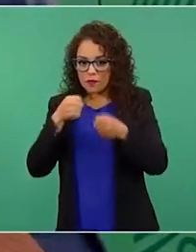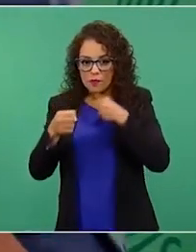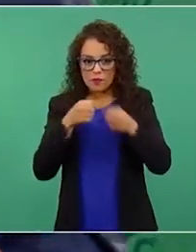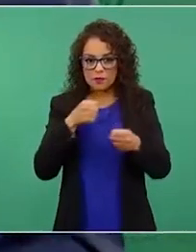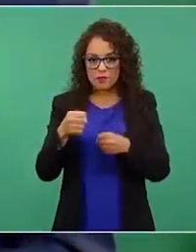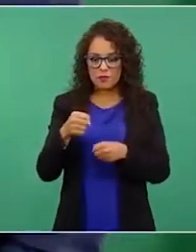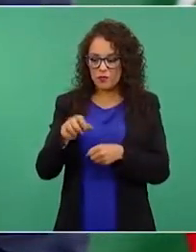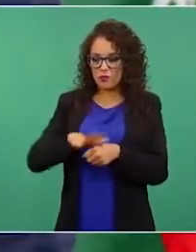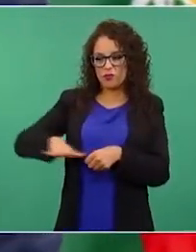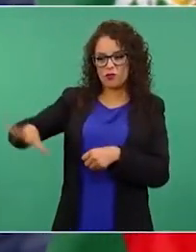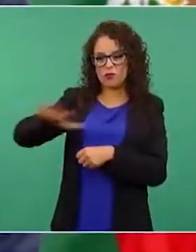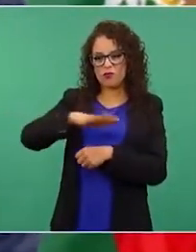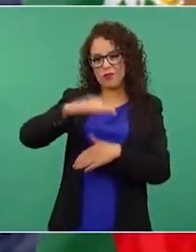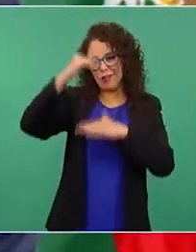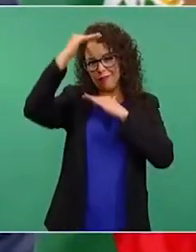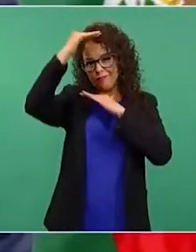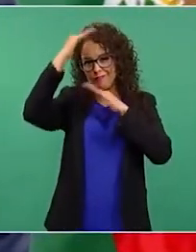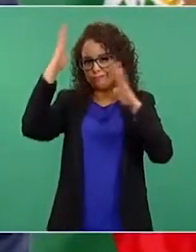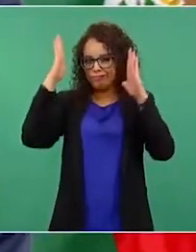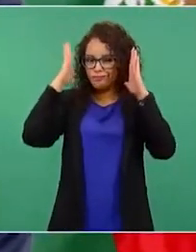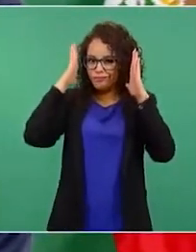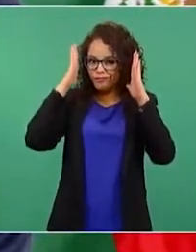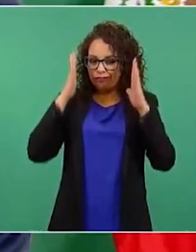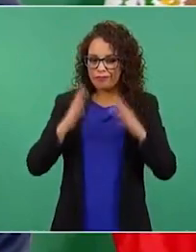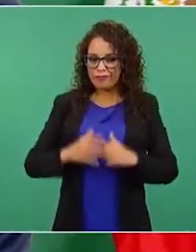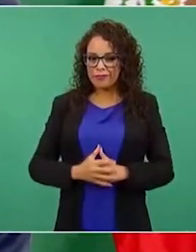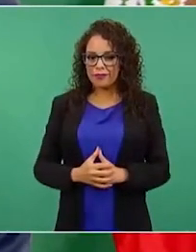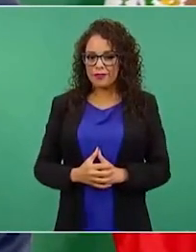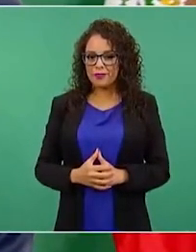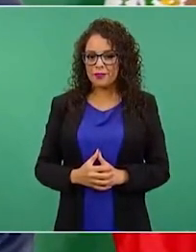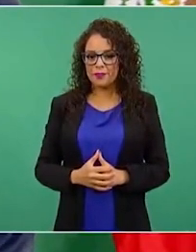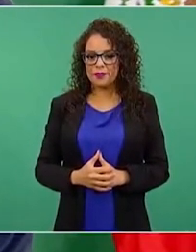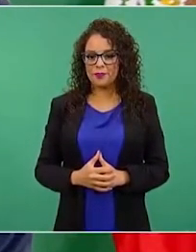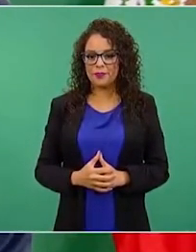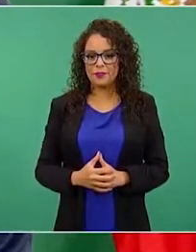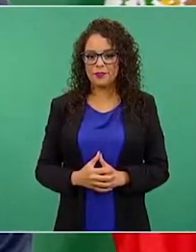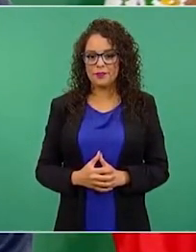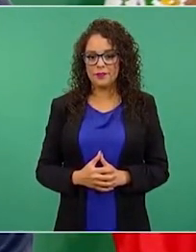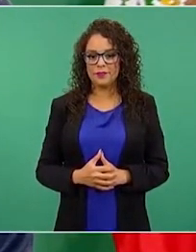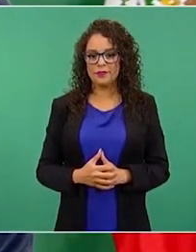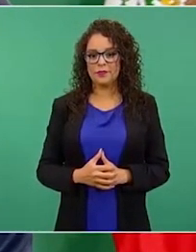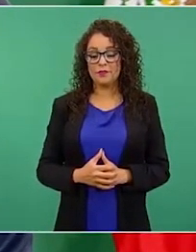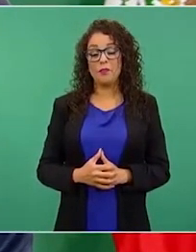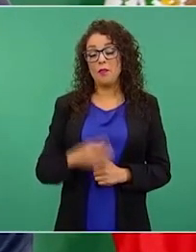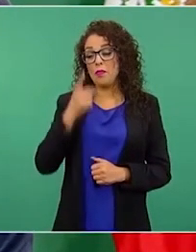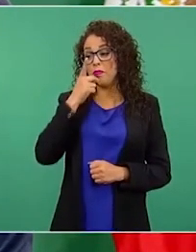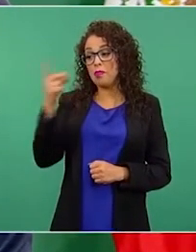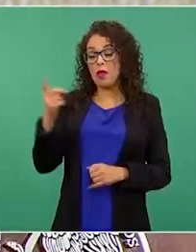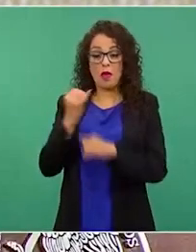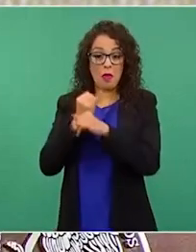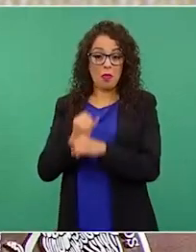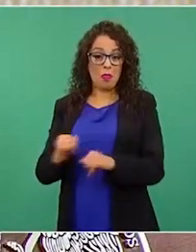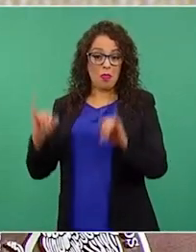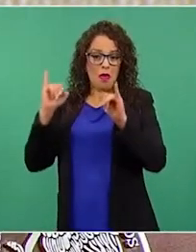conservadores que simulan ser independientes,